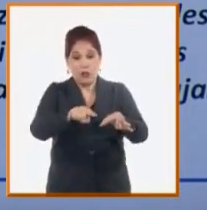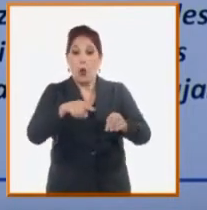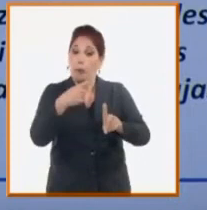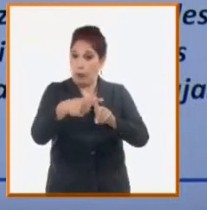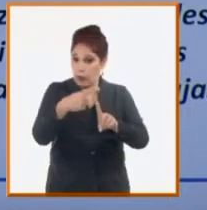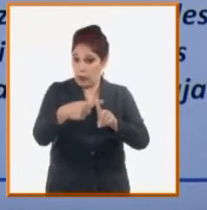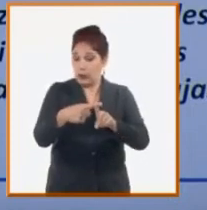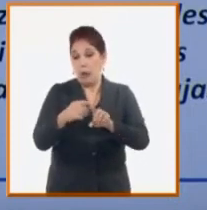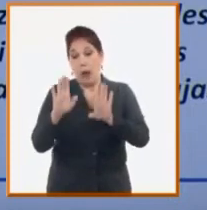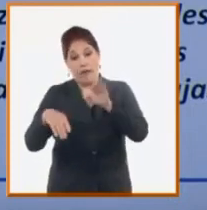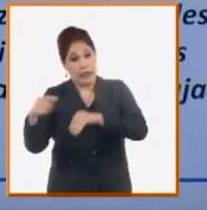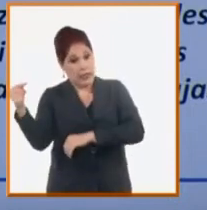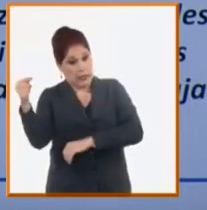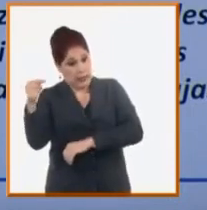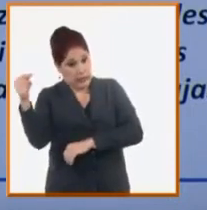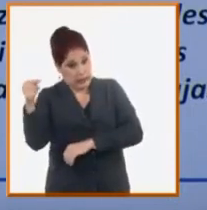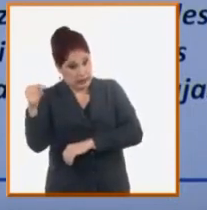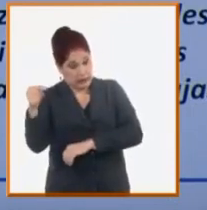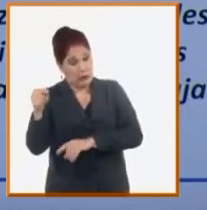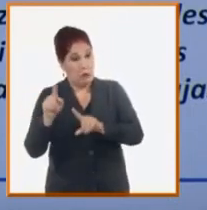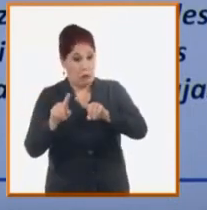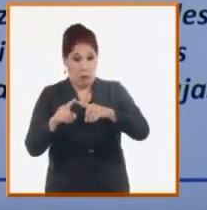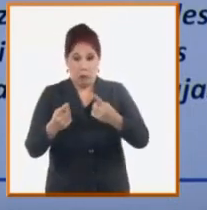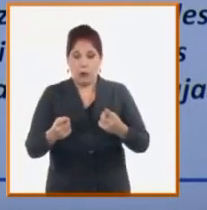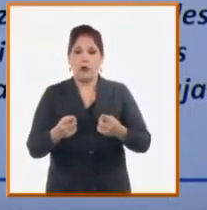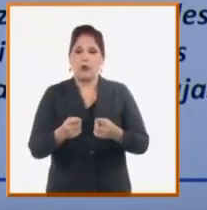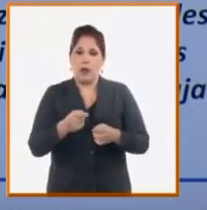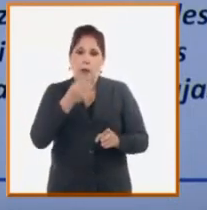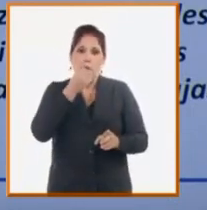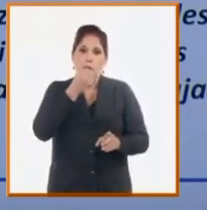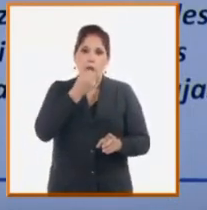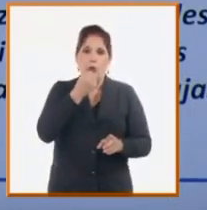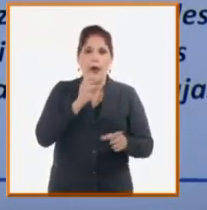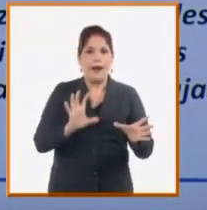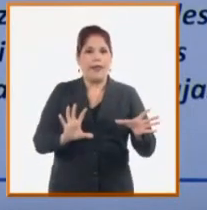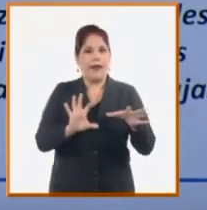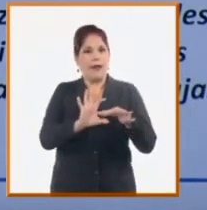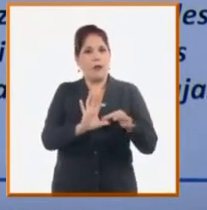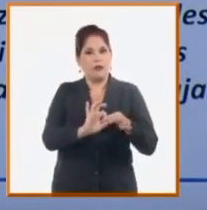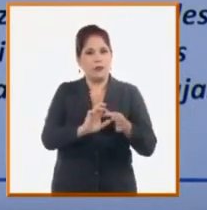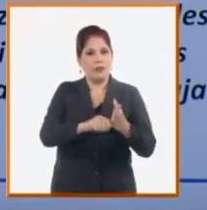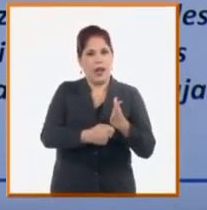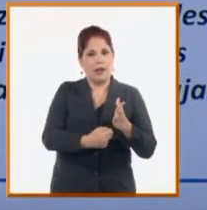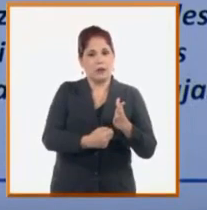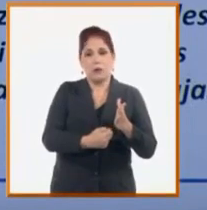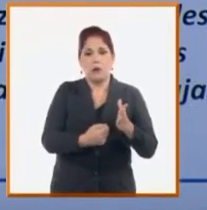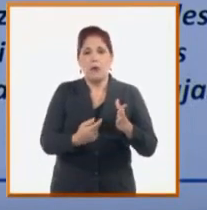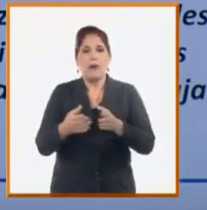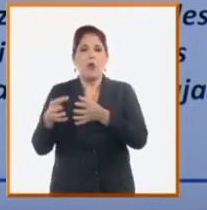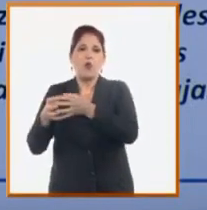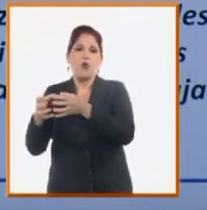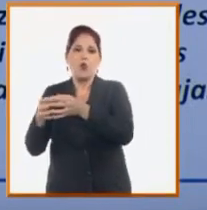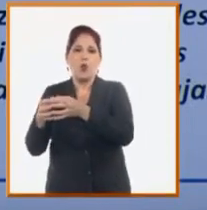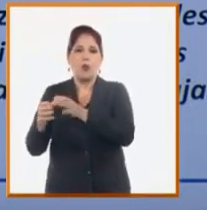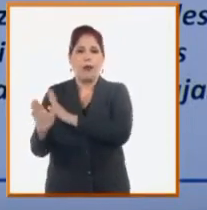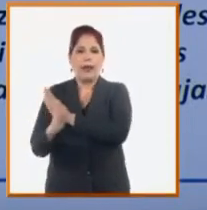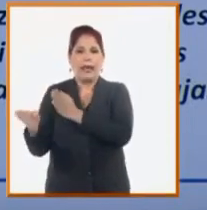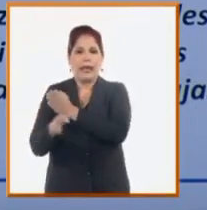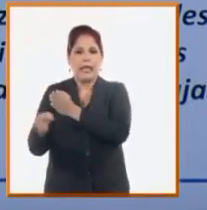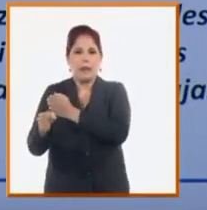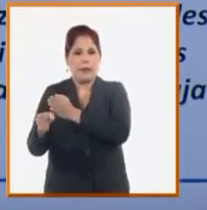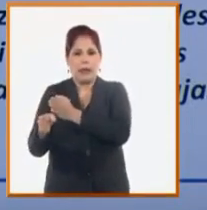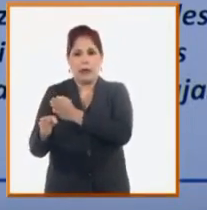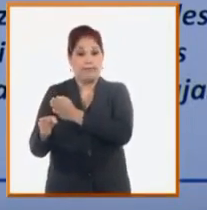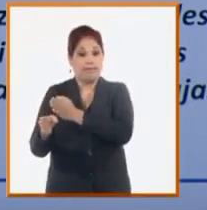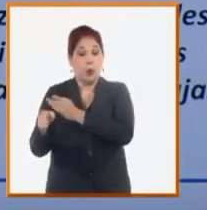que como elemento negativo, porque quiere decir que es positivo que se den los encadenamientos, pero no que se den con un grupo de distorsiones que aparecen hoy en la práctica.